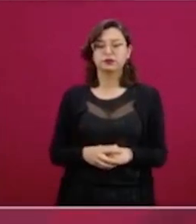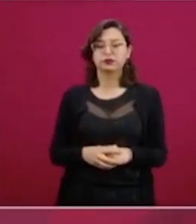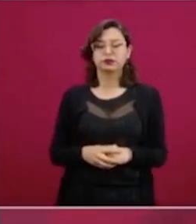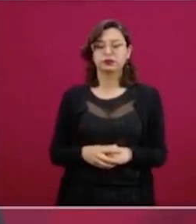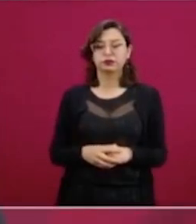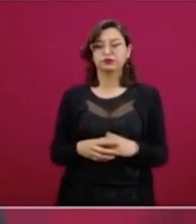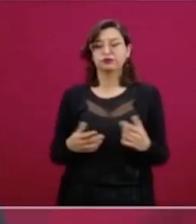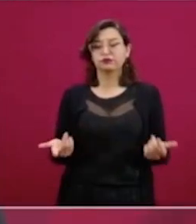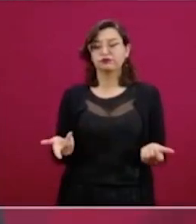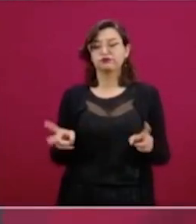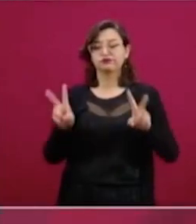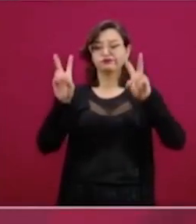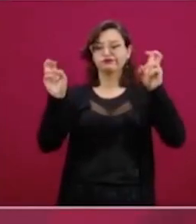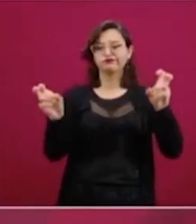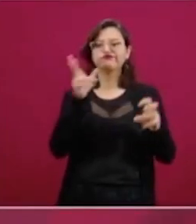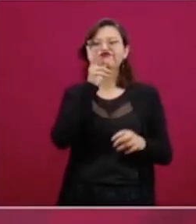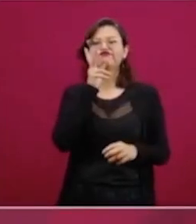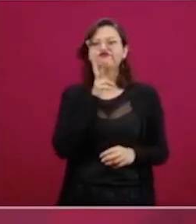caída en el precio del petróleo